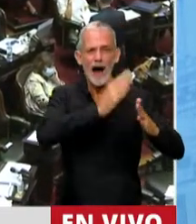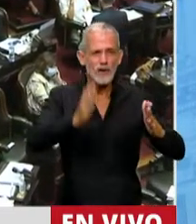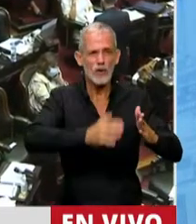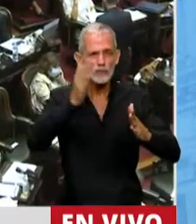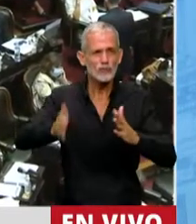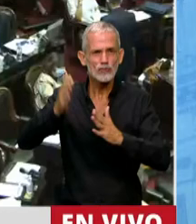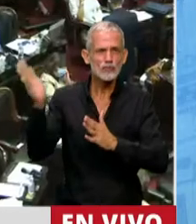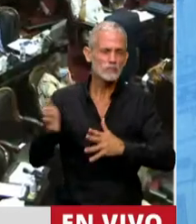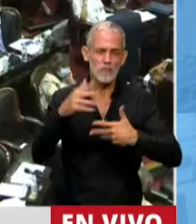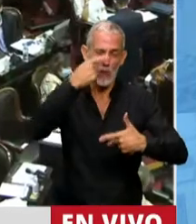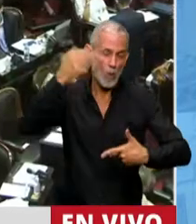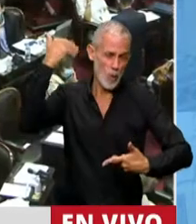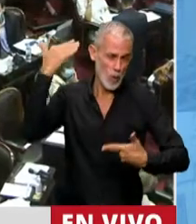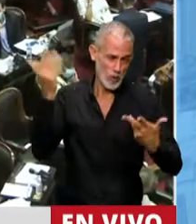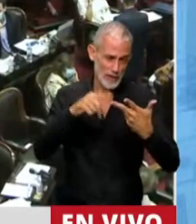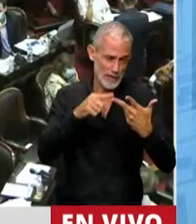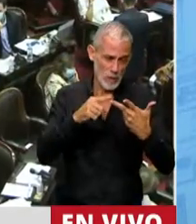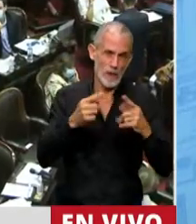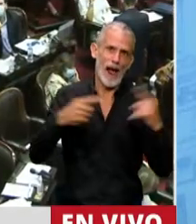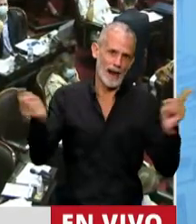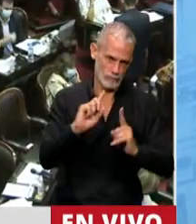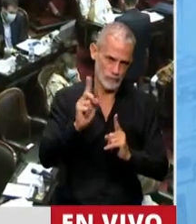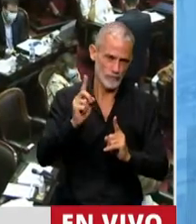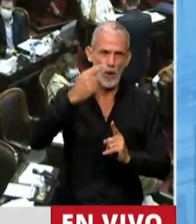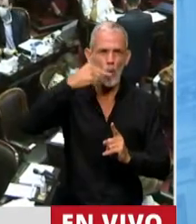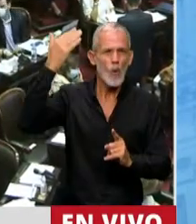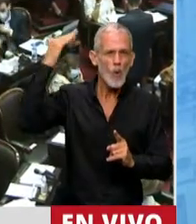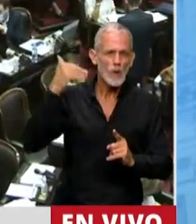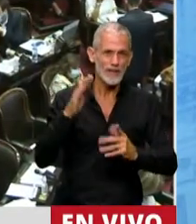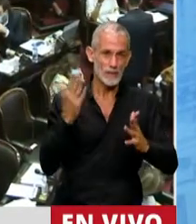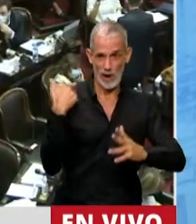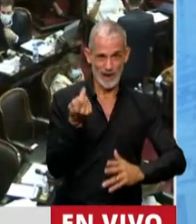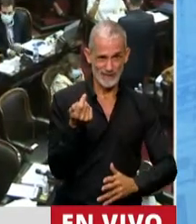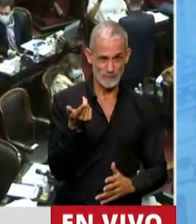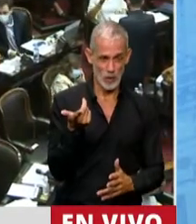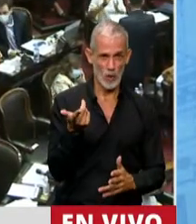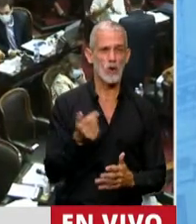tiene, podemos tomar el último caso para no hacerla más larga, el caso reciente,